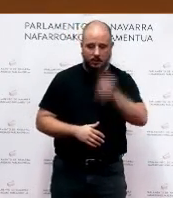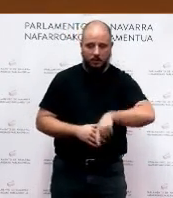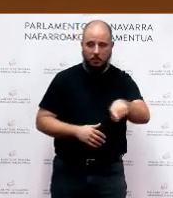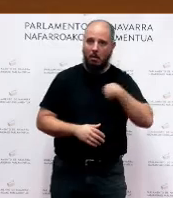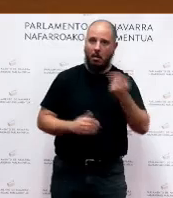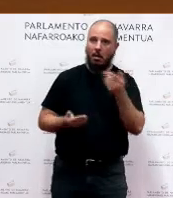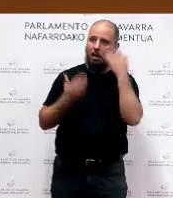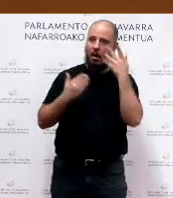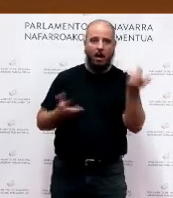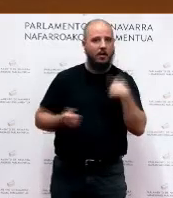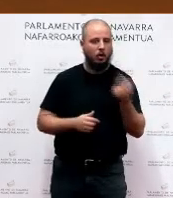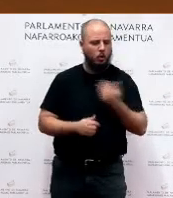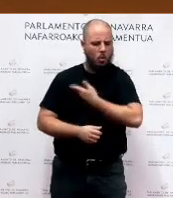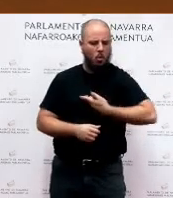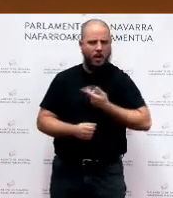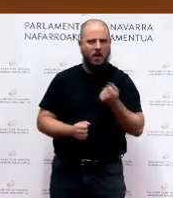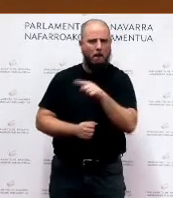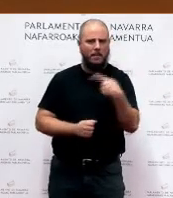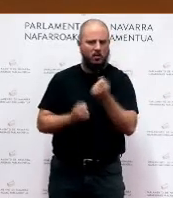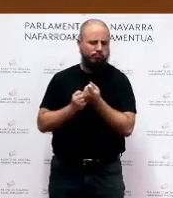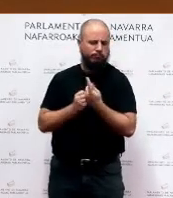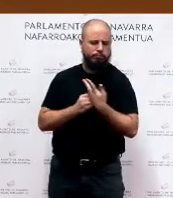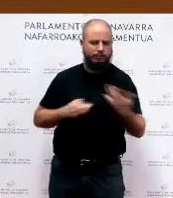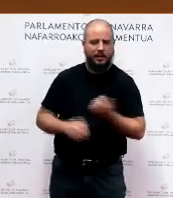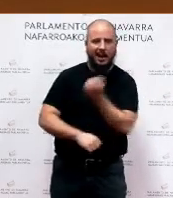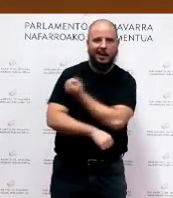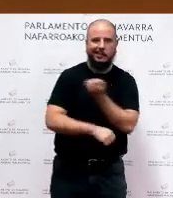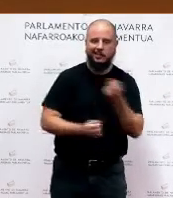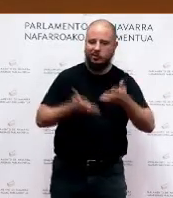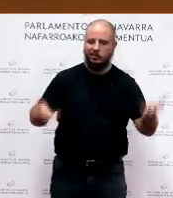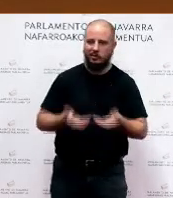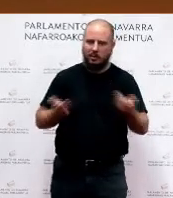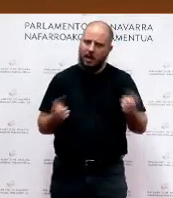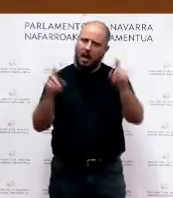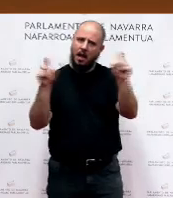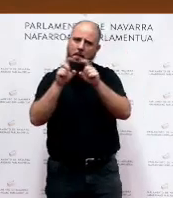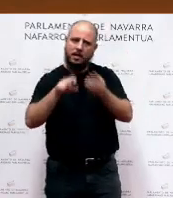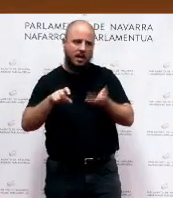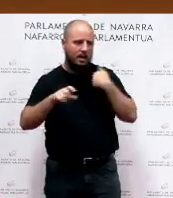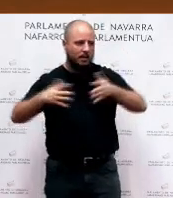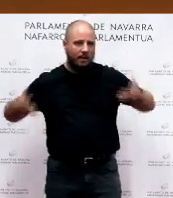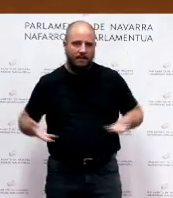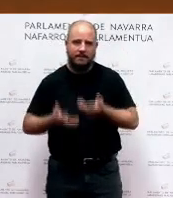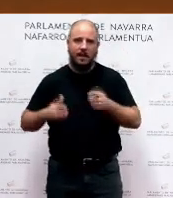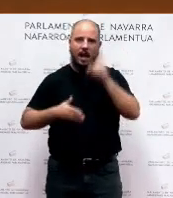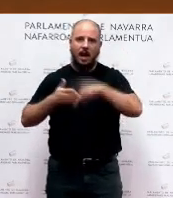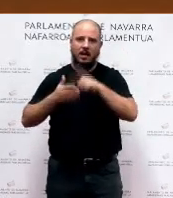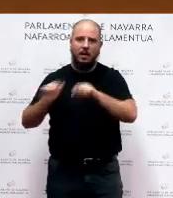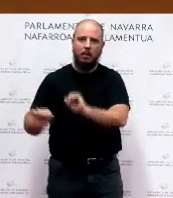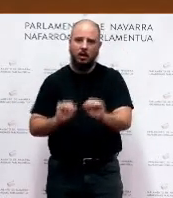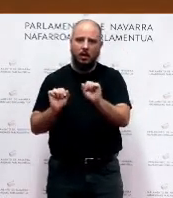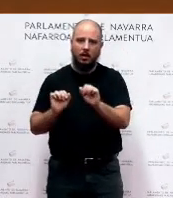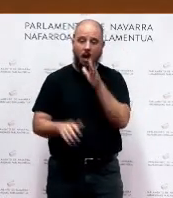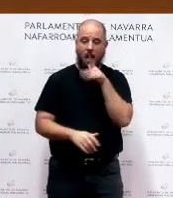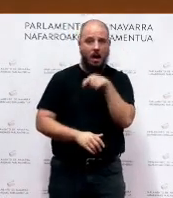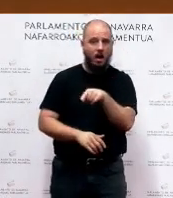tenedores. ¿Qué pasa con este registro a las empresas que promueven o promovían alquiler protegido? Que ahora, además de